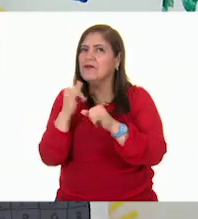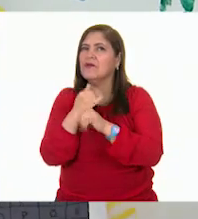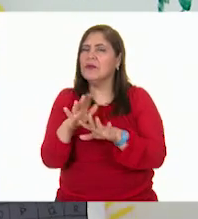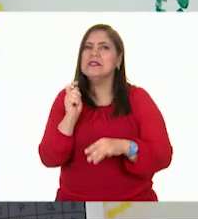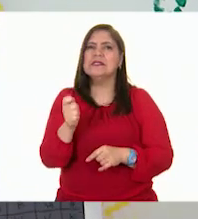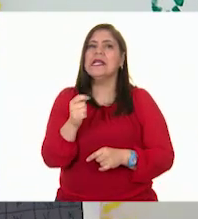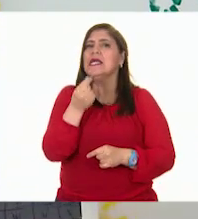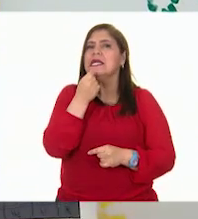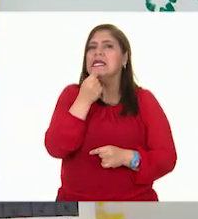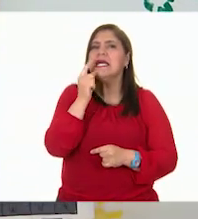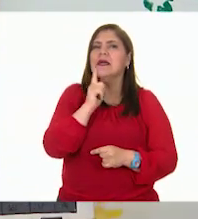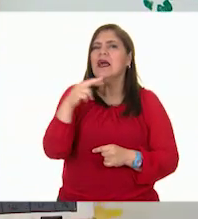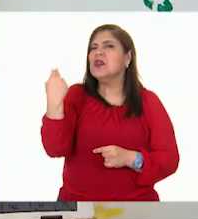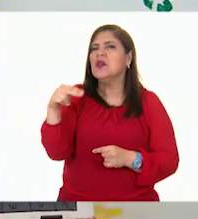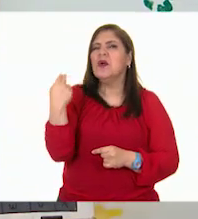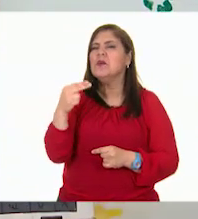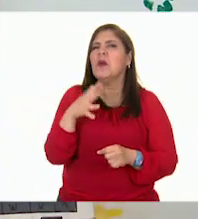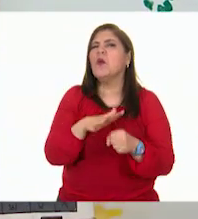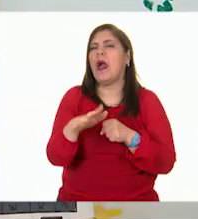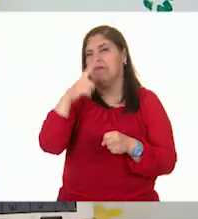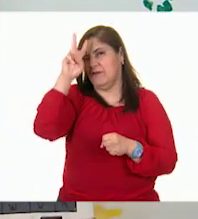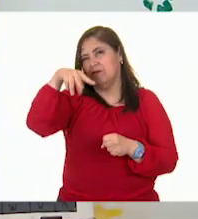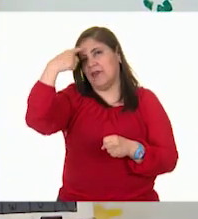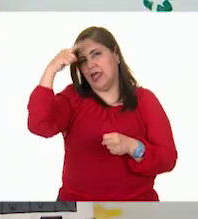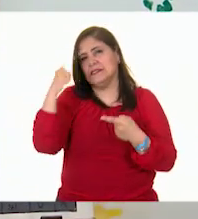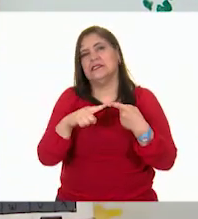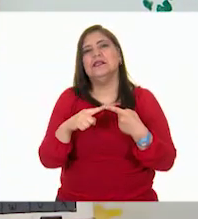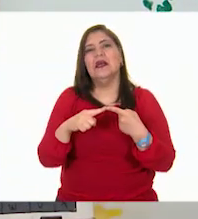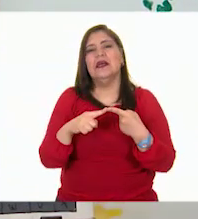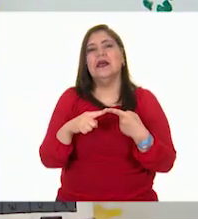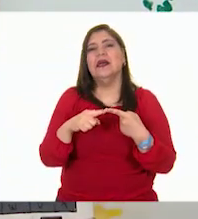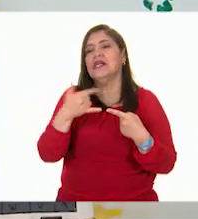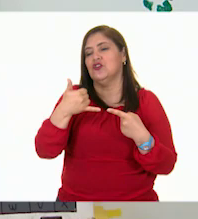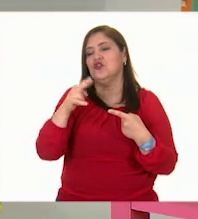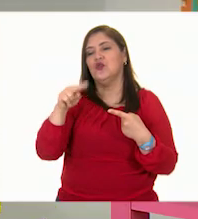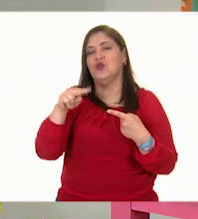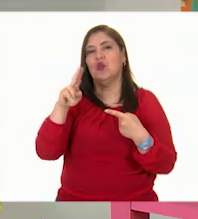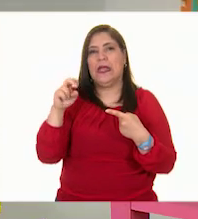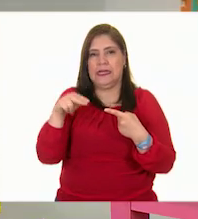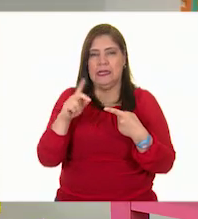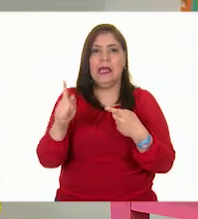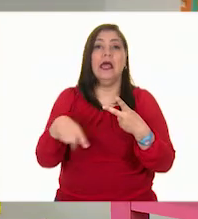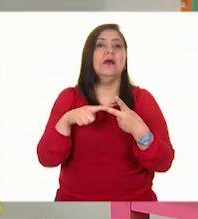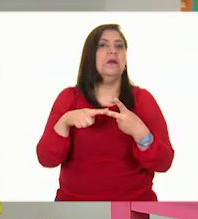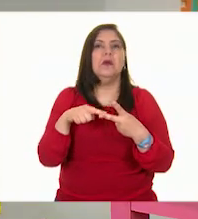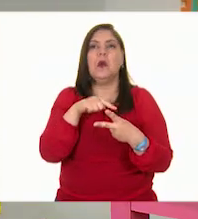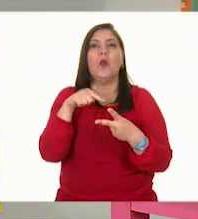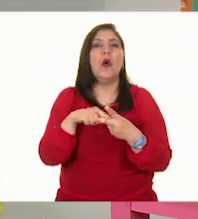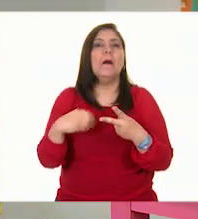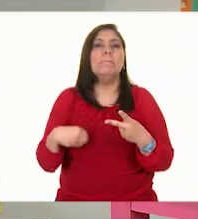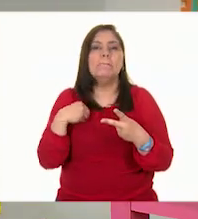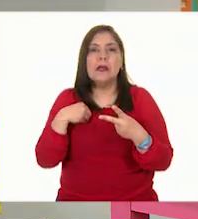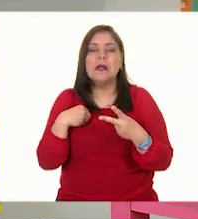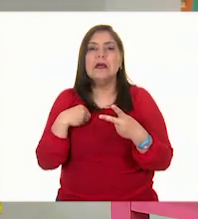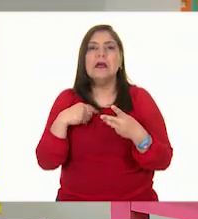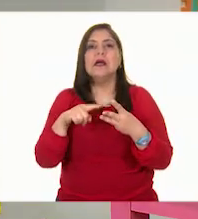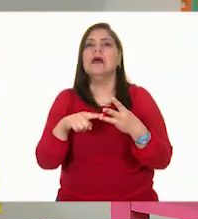¿cómo se llama la niña? Esa está muy facilita, ¿verdad? Claro que sí. ¿Dónde vive? ¿Qué lenguas habla?